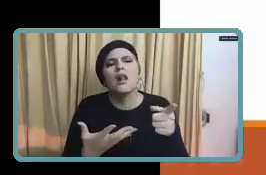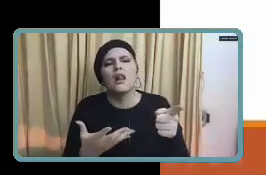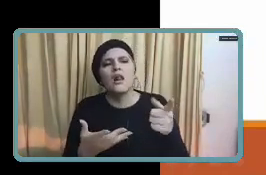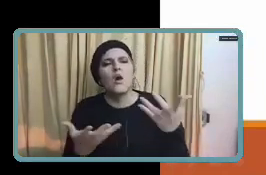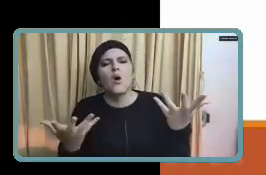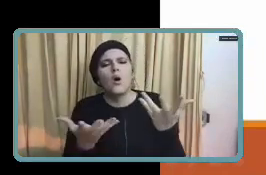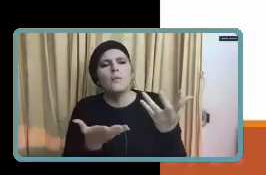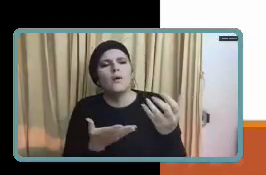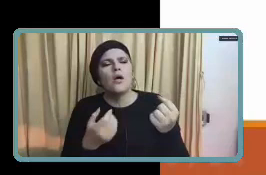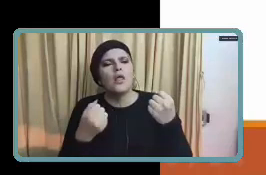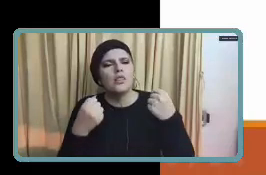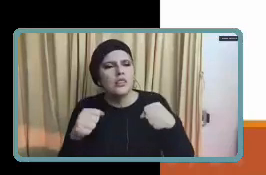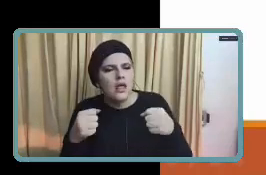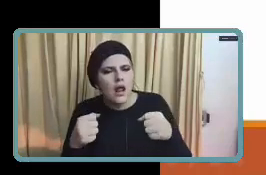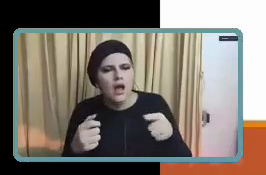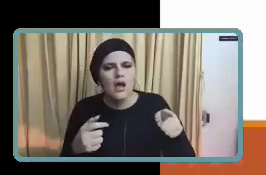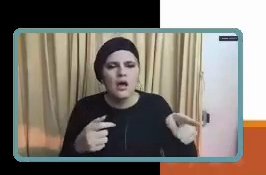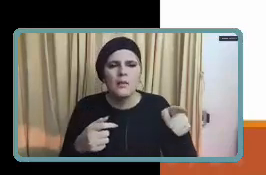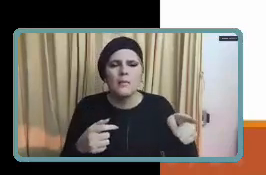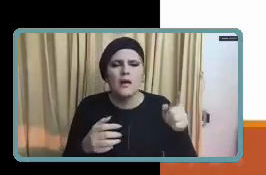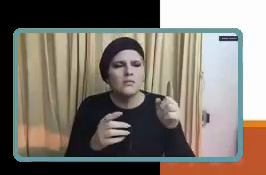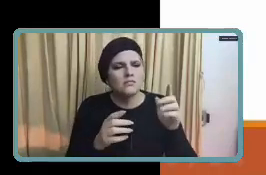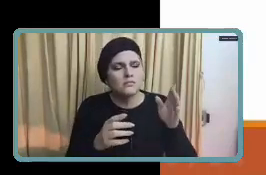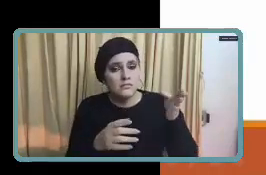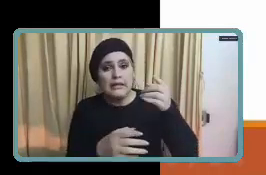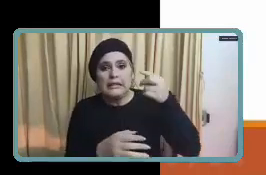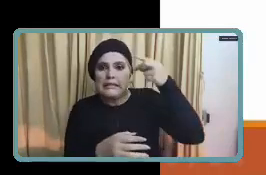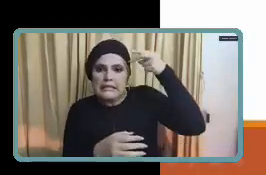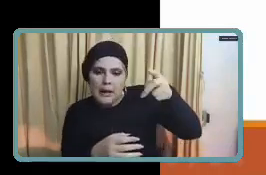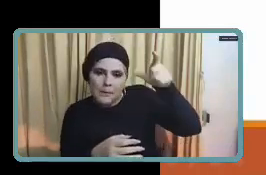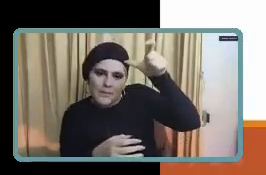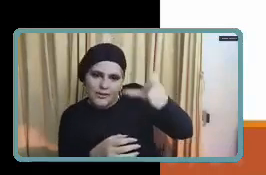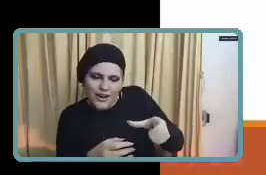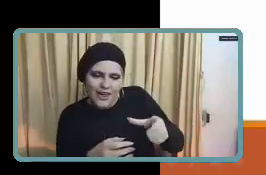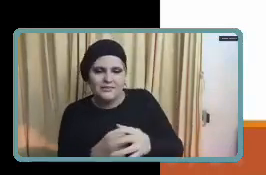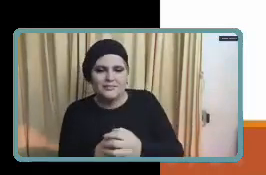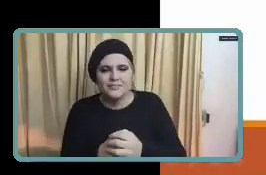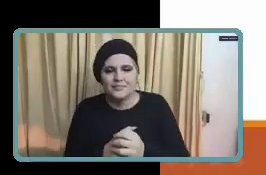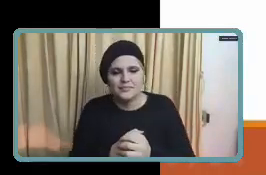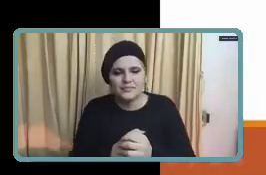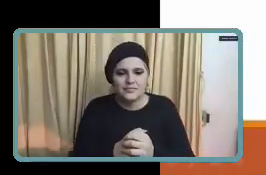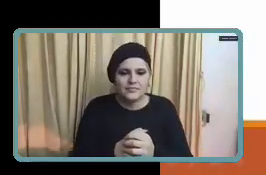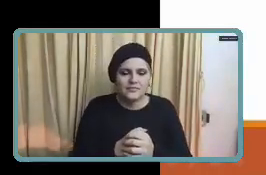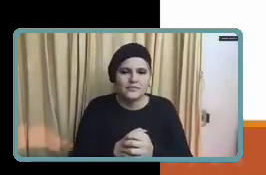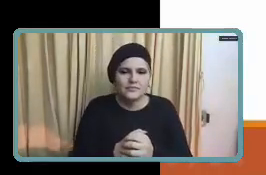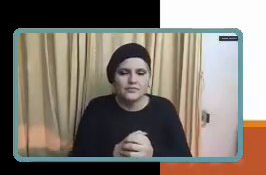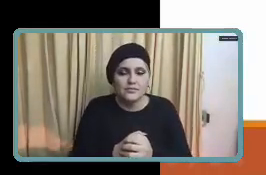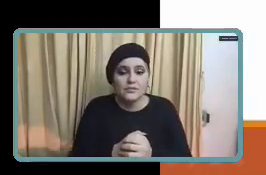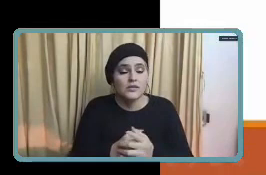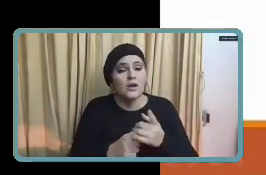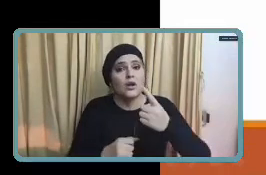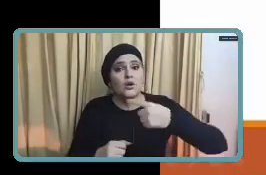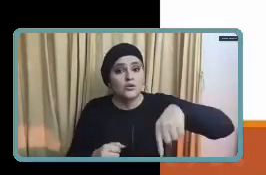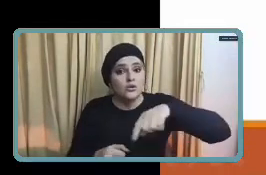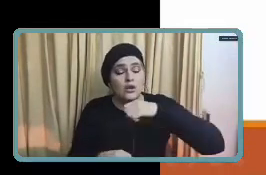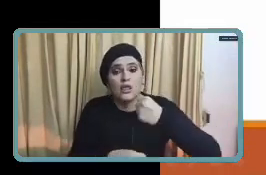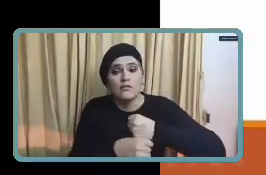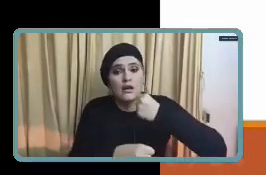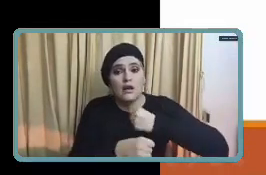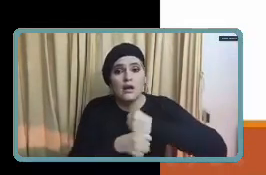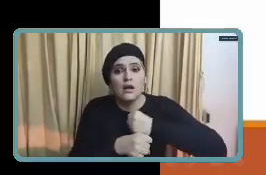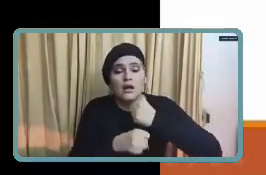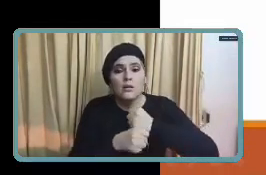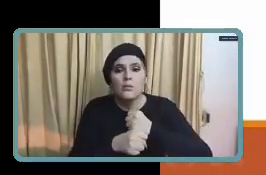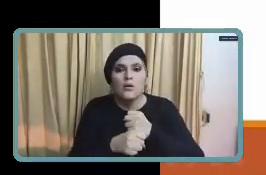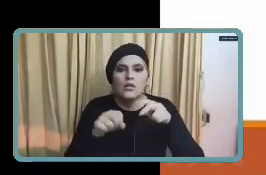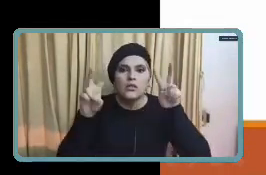gran dificultad que nos, digamos, las personas que trabajamos dentro del ambiente del autismo, se nos